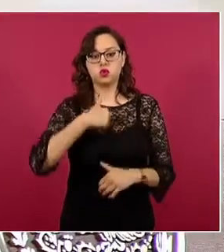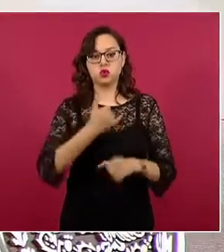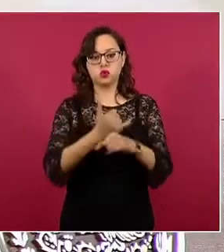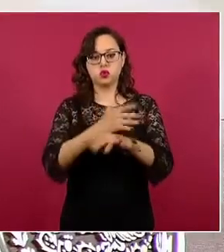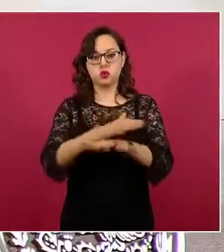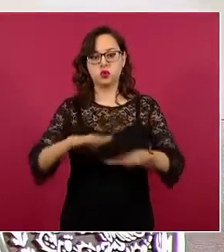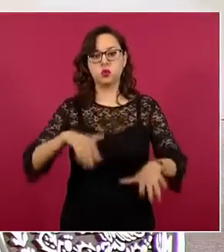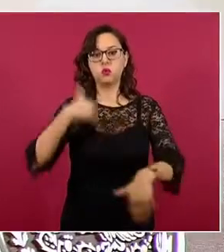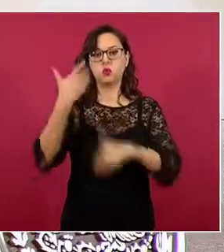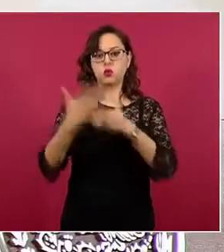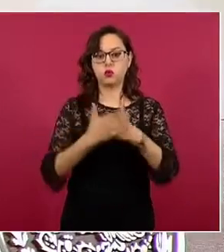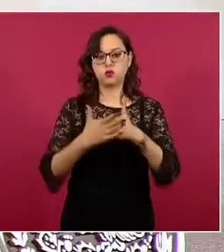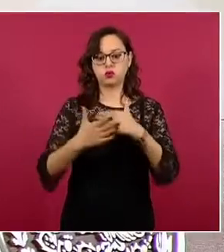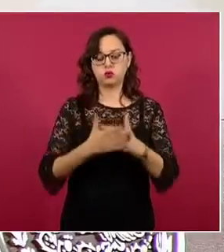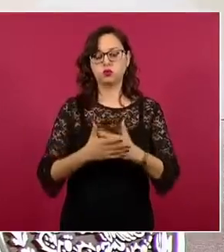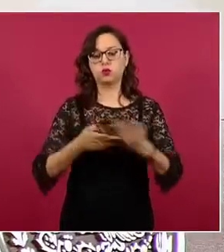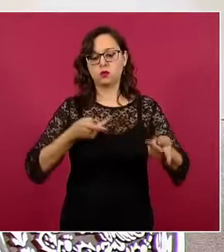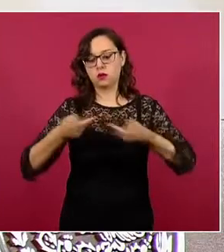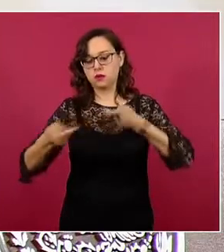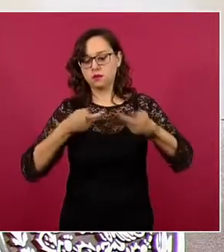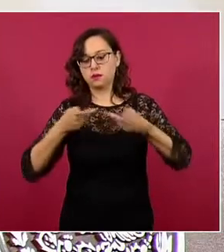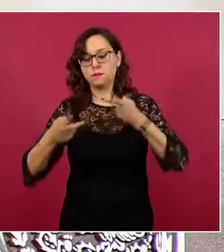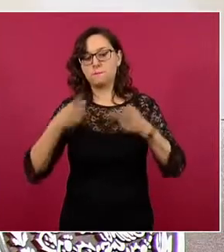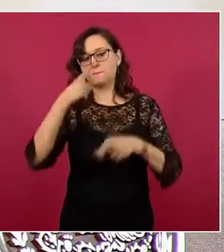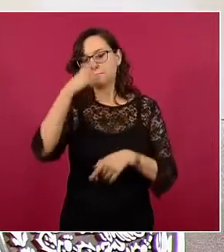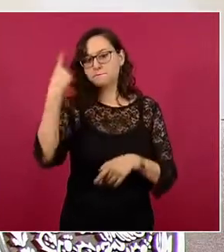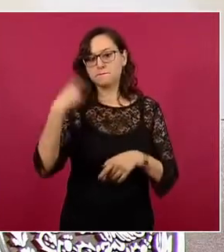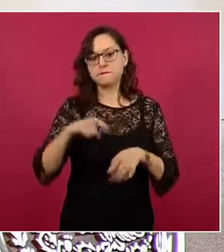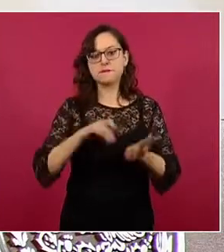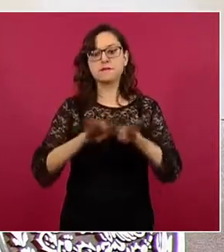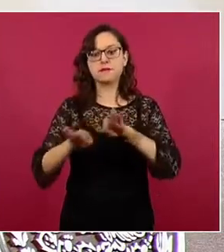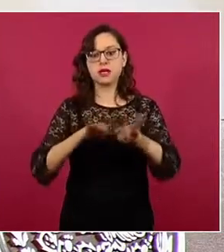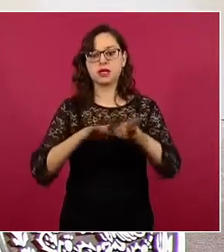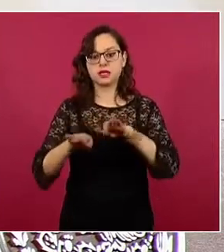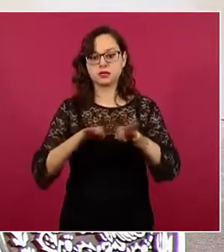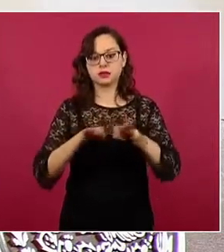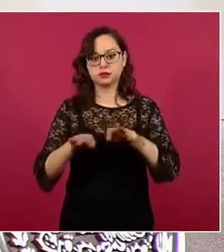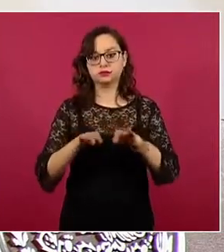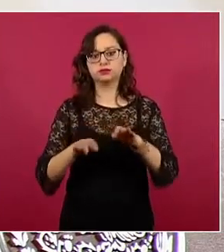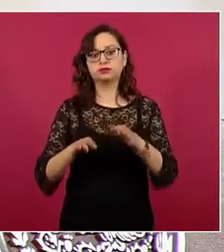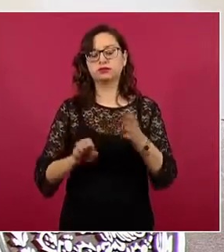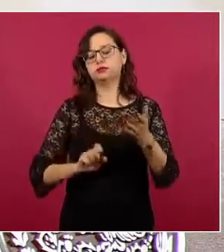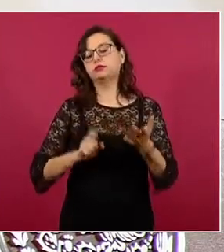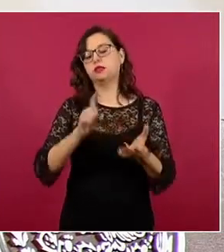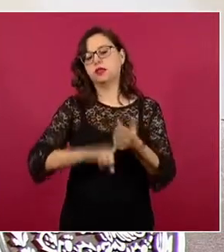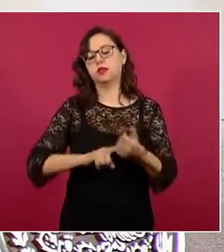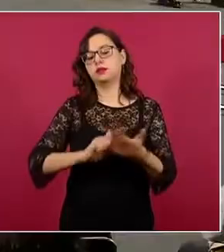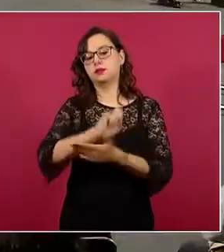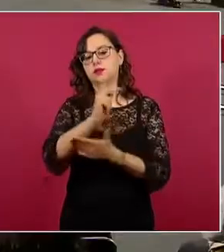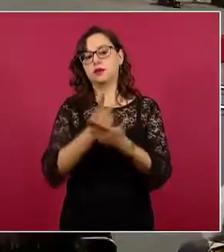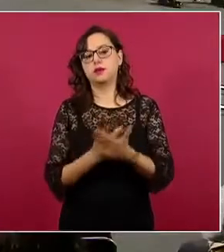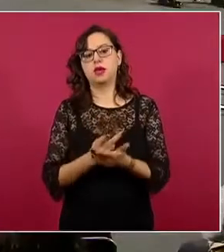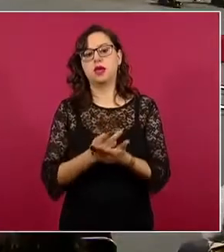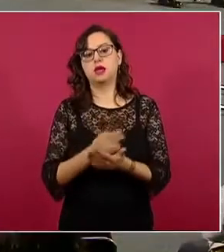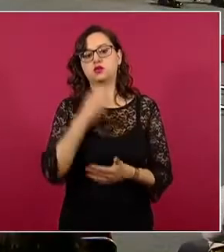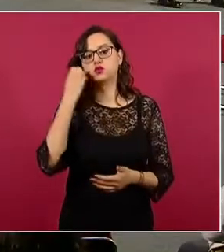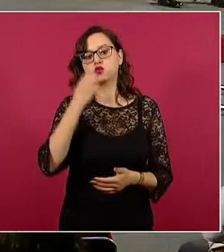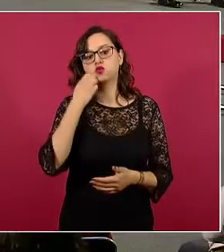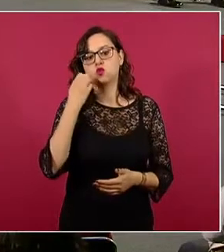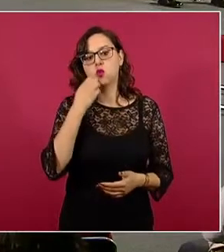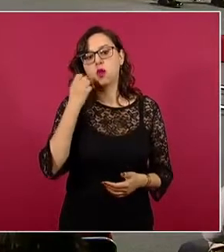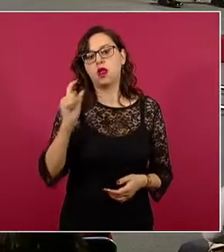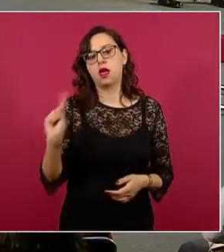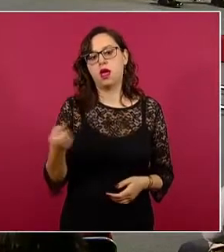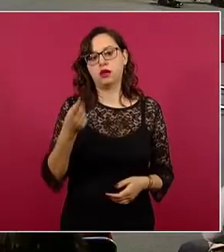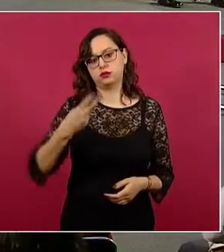próxima estrategia de trabajo para el fortalecimiento de esta iniciativa a deber del programa de La Escuela es Nuestra. En seguimiento puntual a